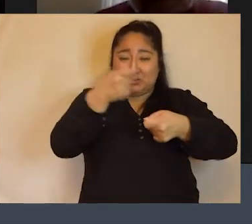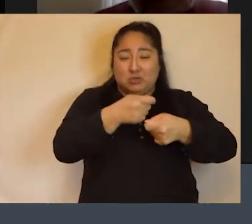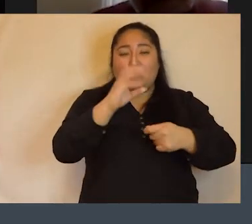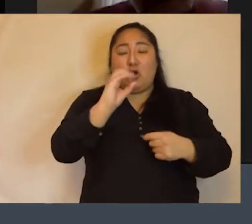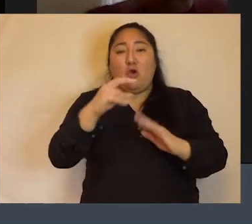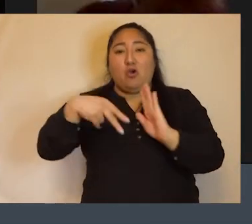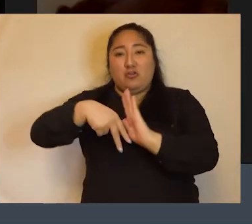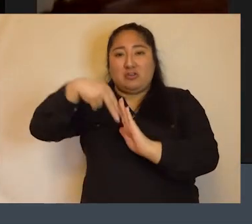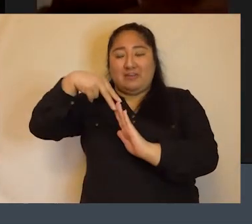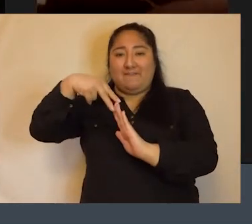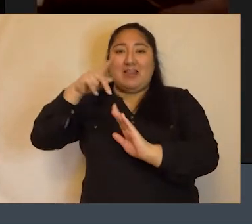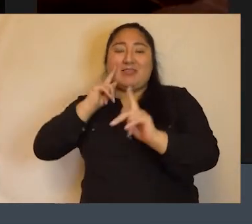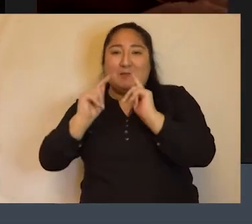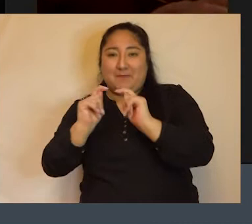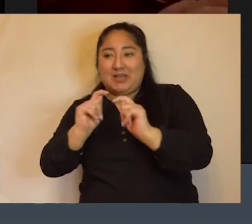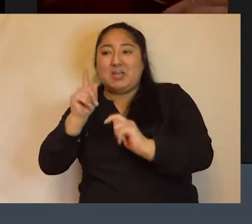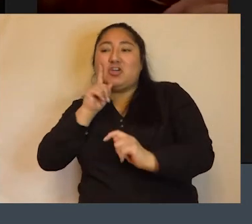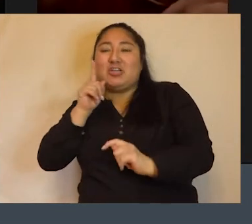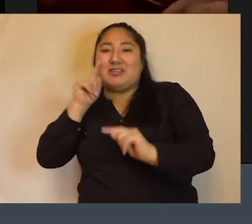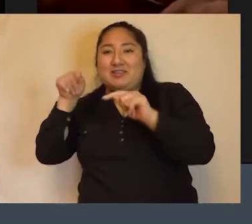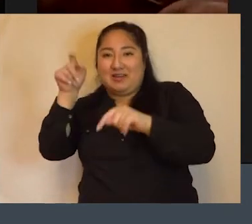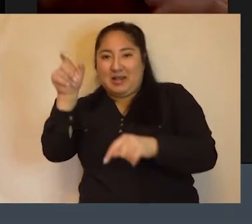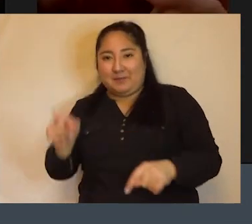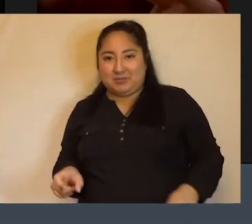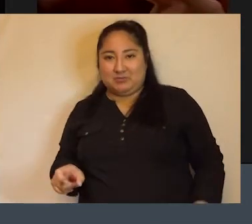de riesgo que esa persona